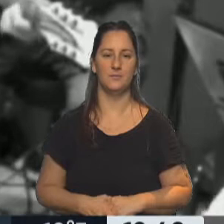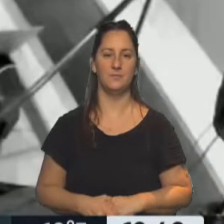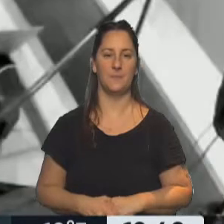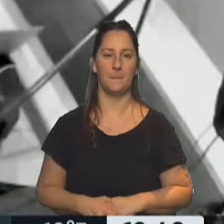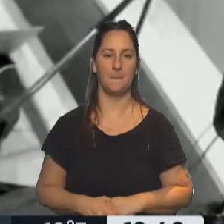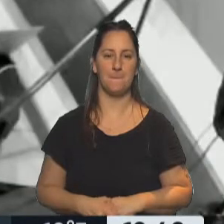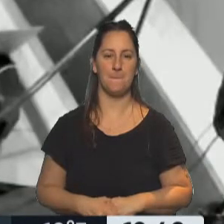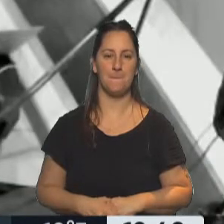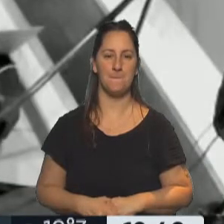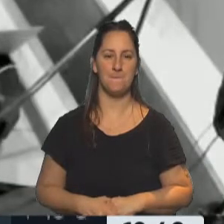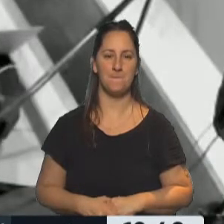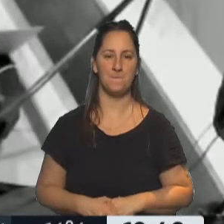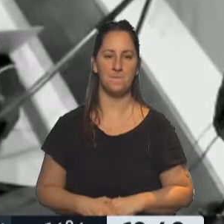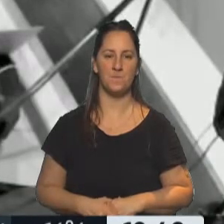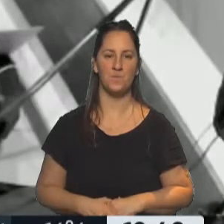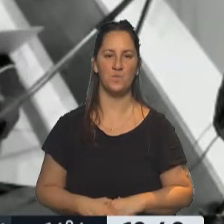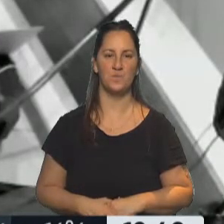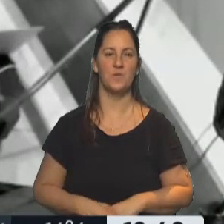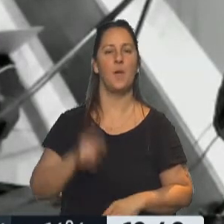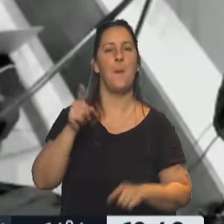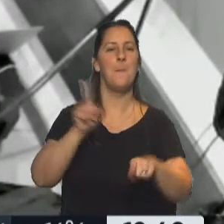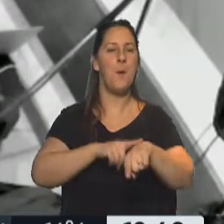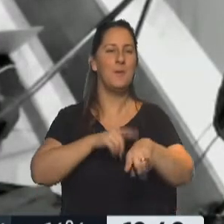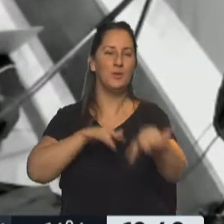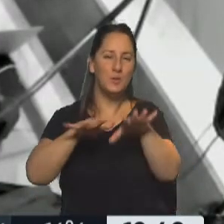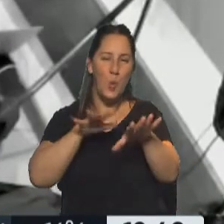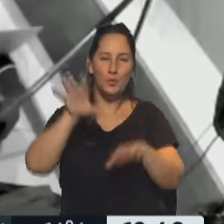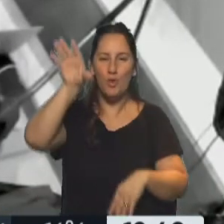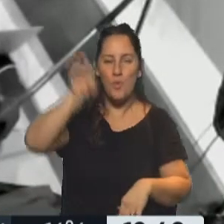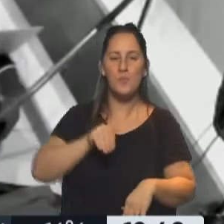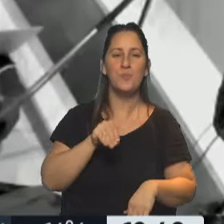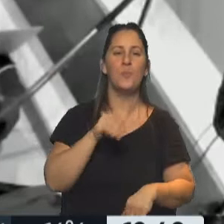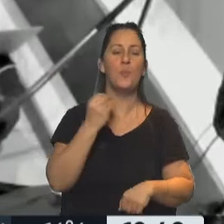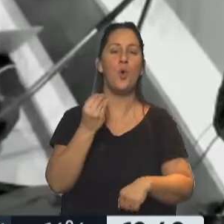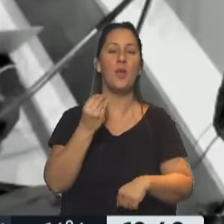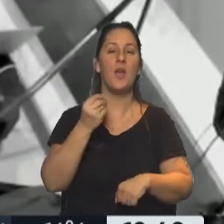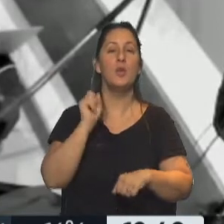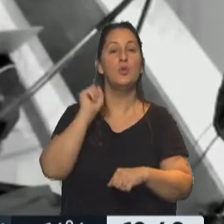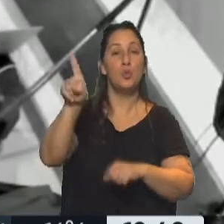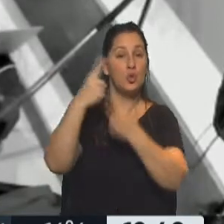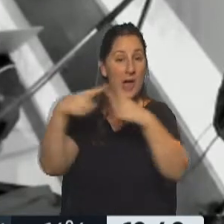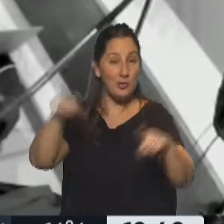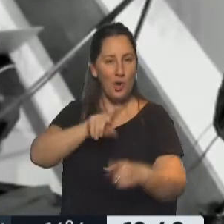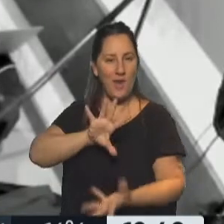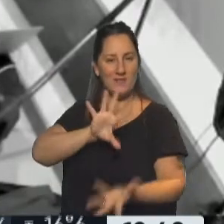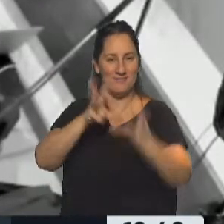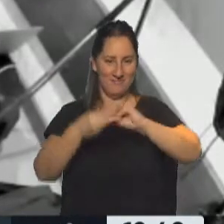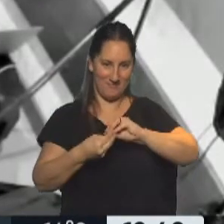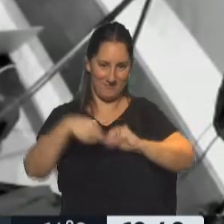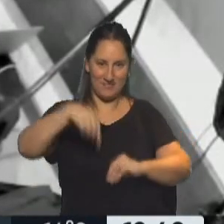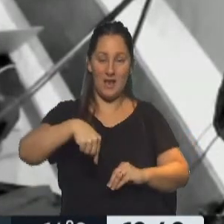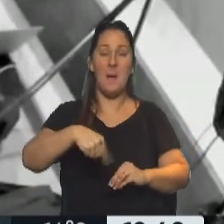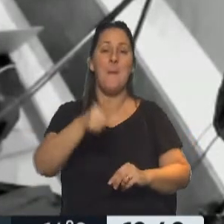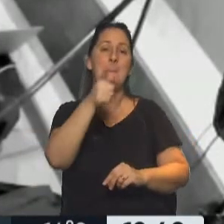Todos saben bien. Lo estamos recreando porque en realidad estamos versionando sus canciones. Muchas veces parece